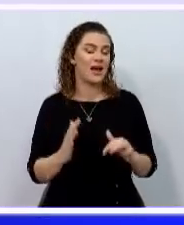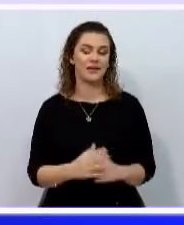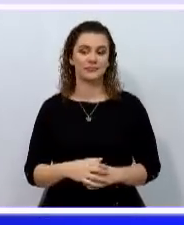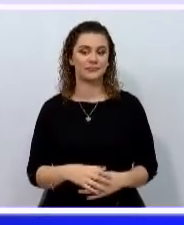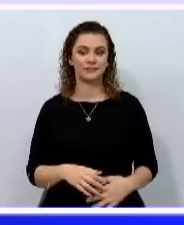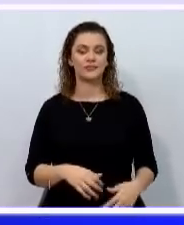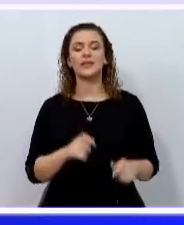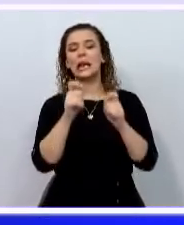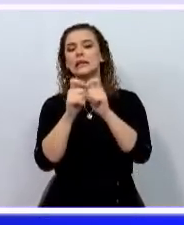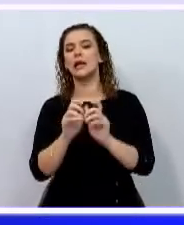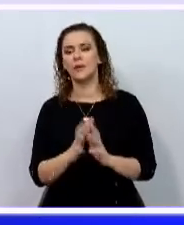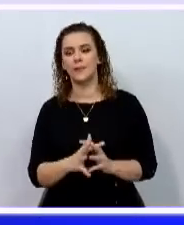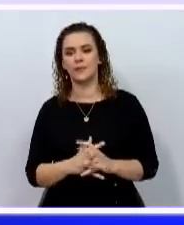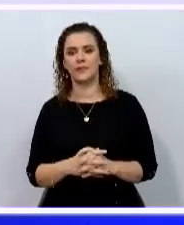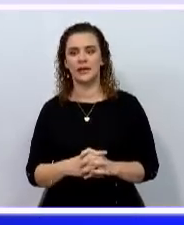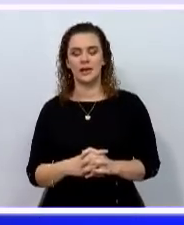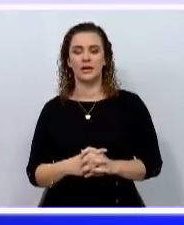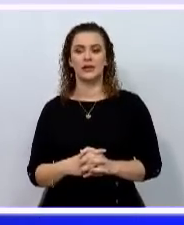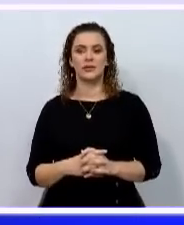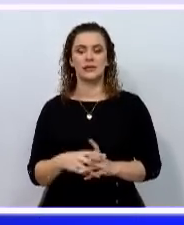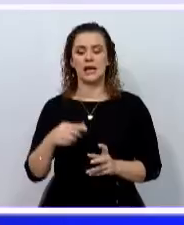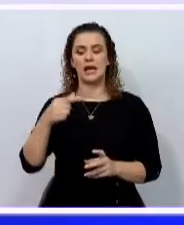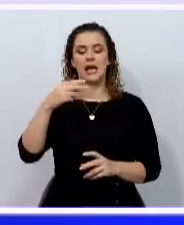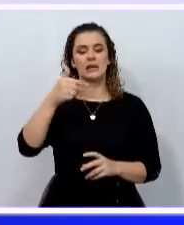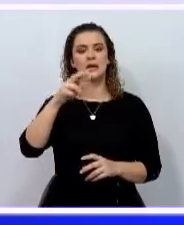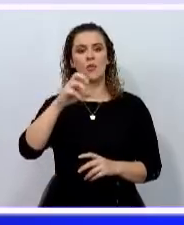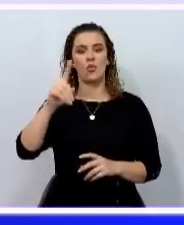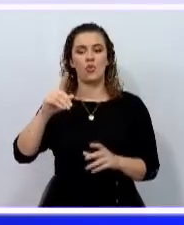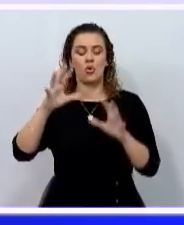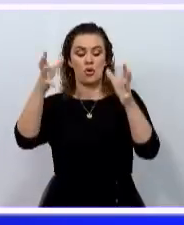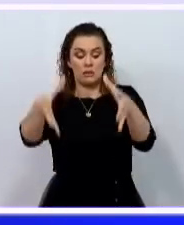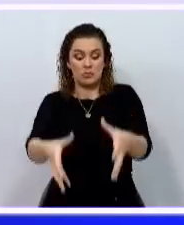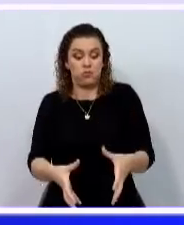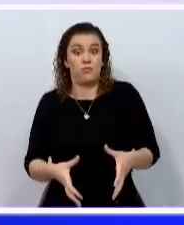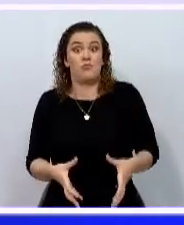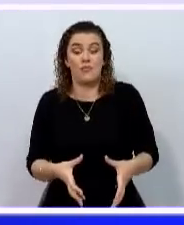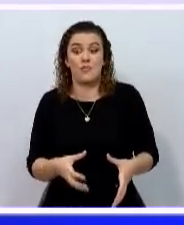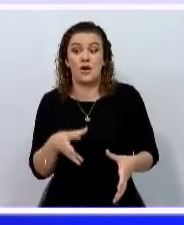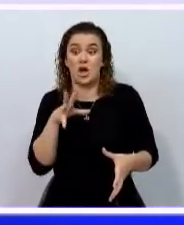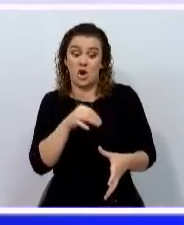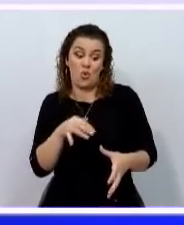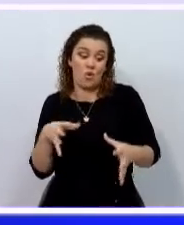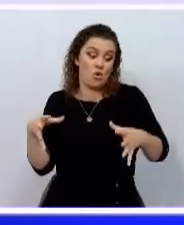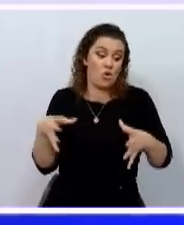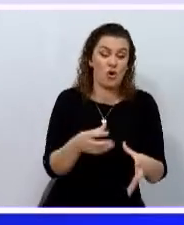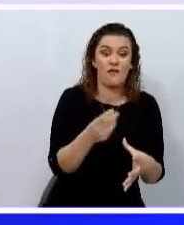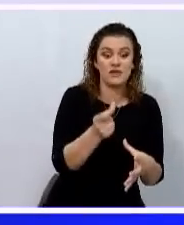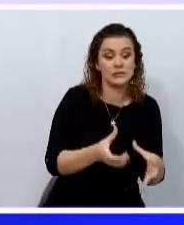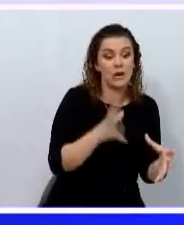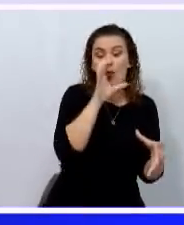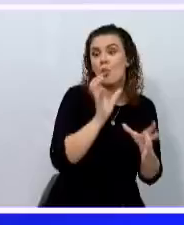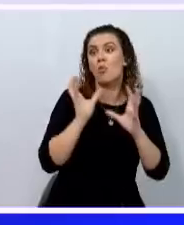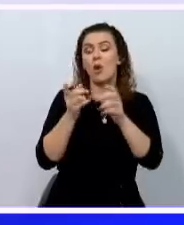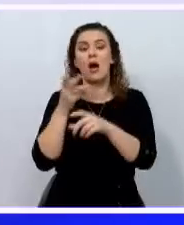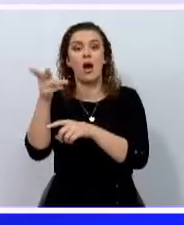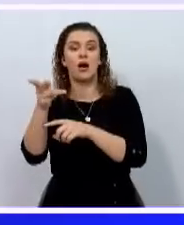detallitos la garra la agarra a Chamorro una pelota que le cae los pies a Chamorro y Chamorro en lugar de reanudar Rápido y agarrarla y salí a buscar como el